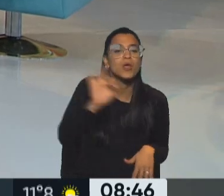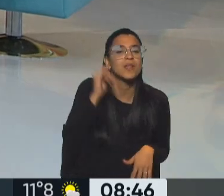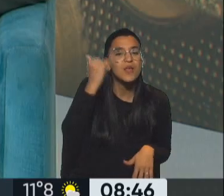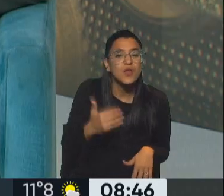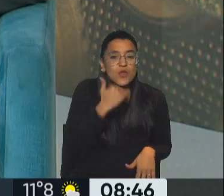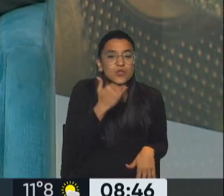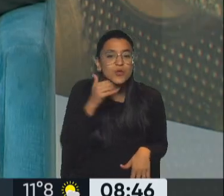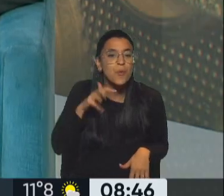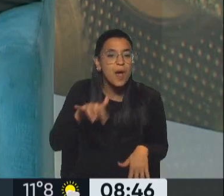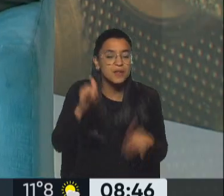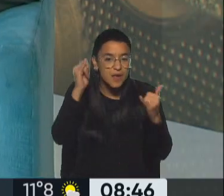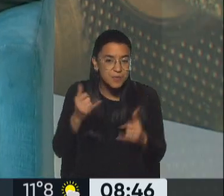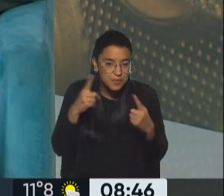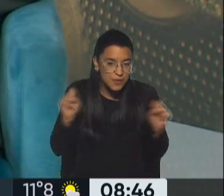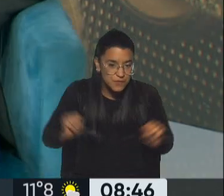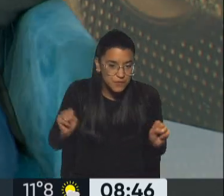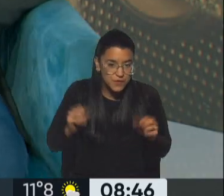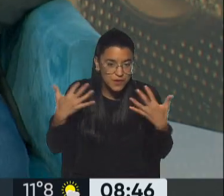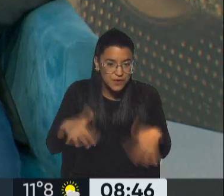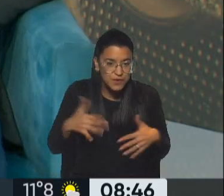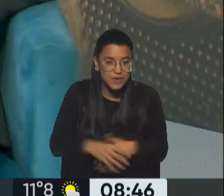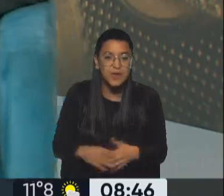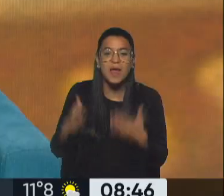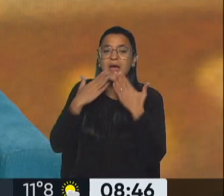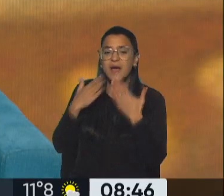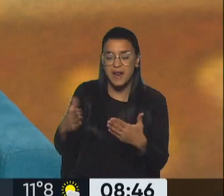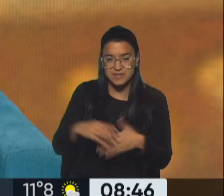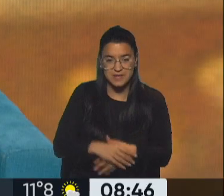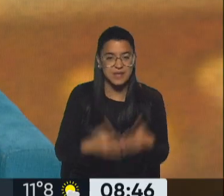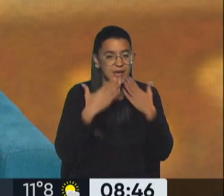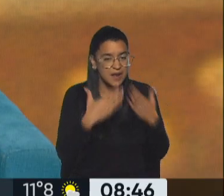si llegan las bacterias, pero que el frío es pesadito, Gracias, doctora. pesadito. Gracias a ustedes. Seguimos con